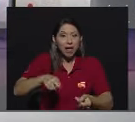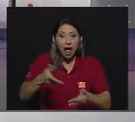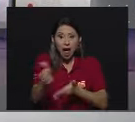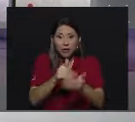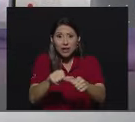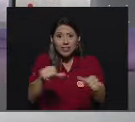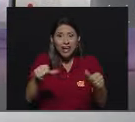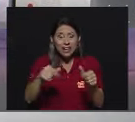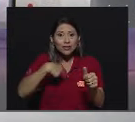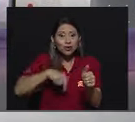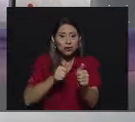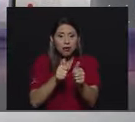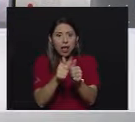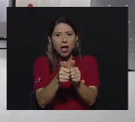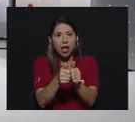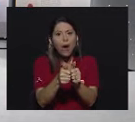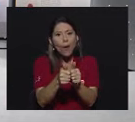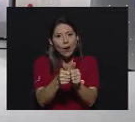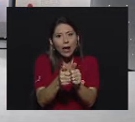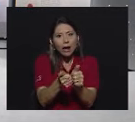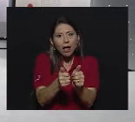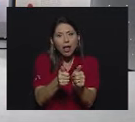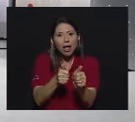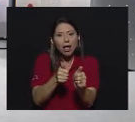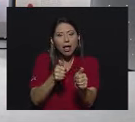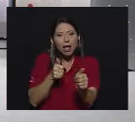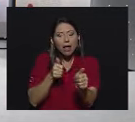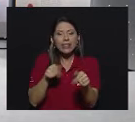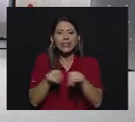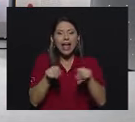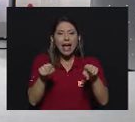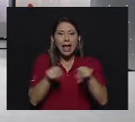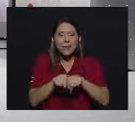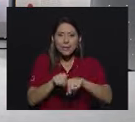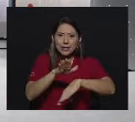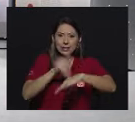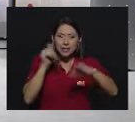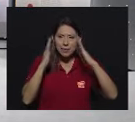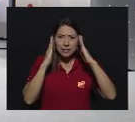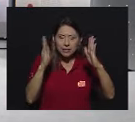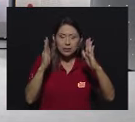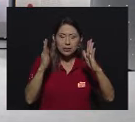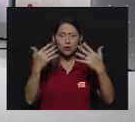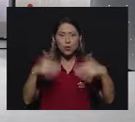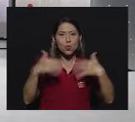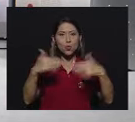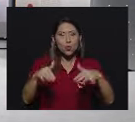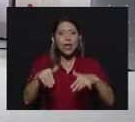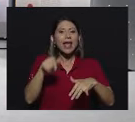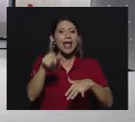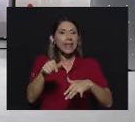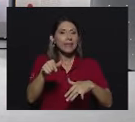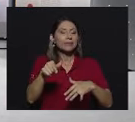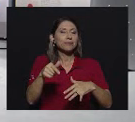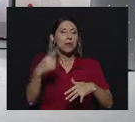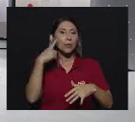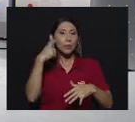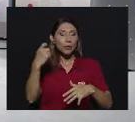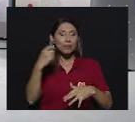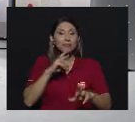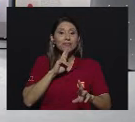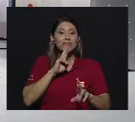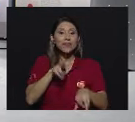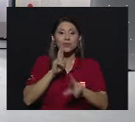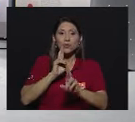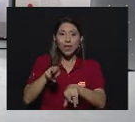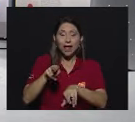áreas tenemos retrocesos. También el informe hace un llamado de atención importante en términos